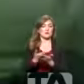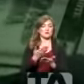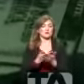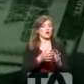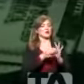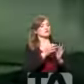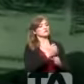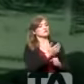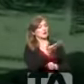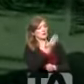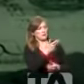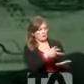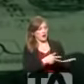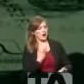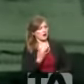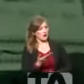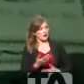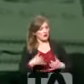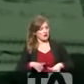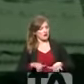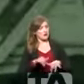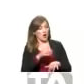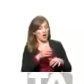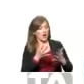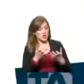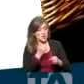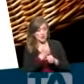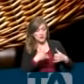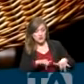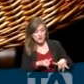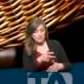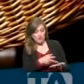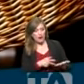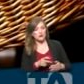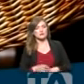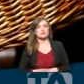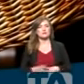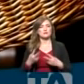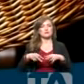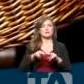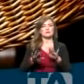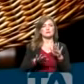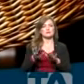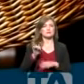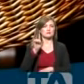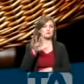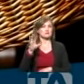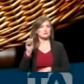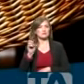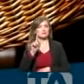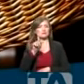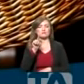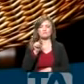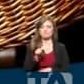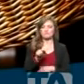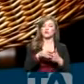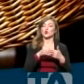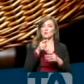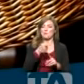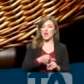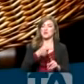ex colaboradores cercanos para mantener sus cargos. Los valores variaban según el cargo, entre 150 a 1000